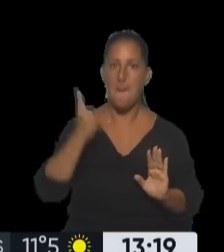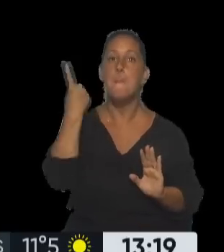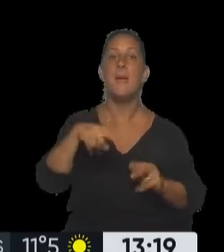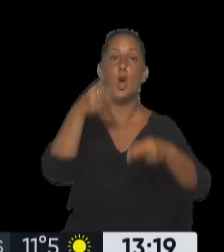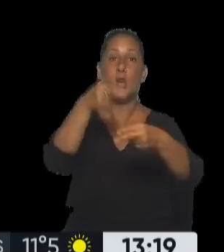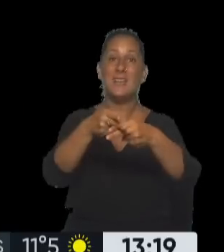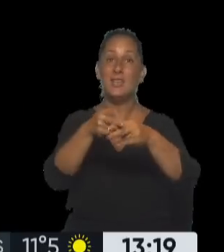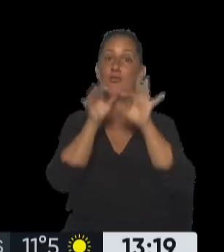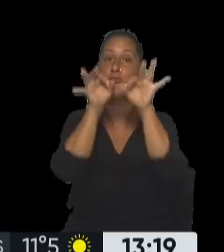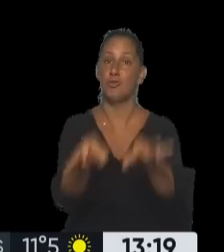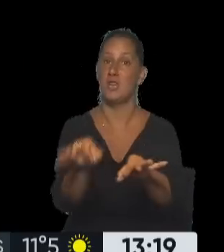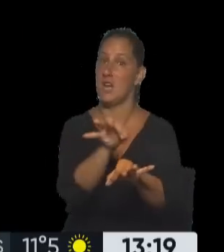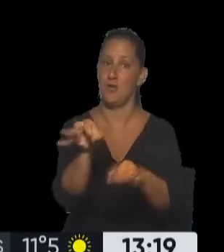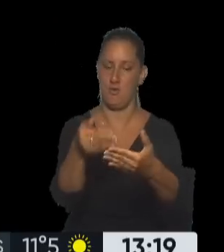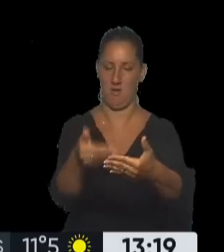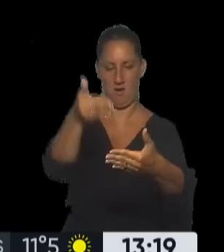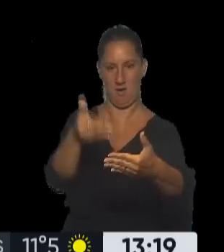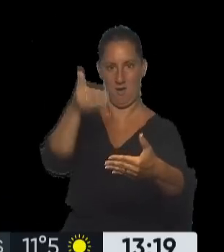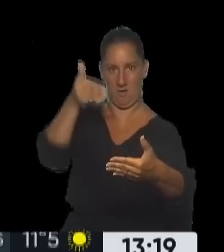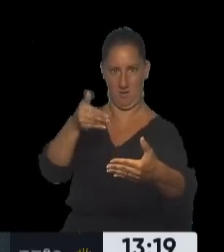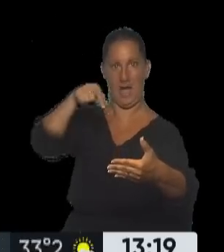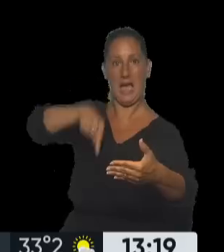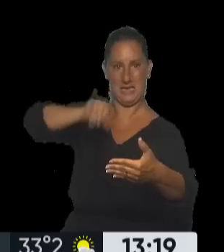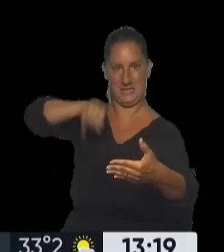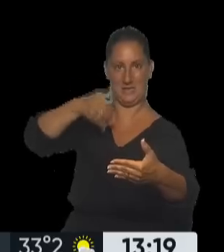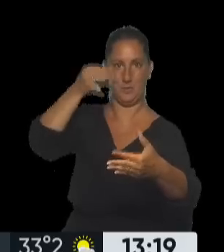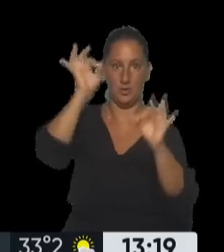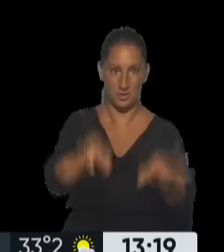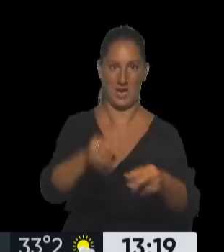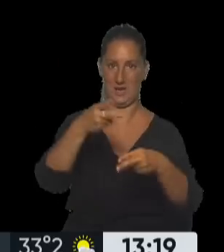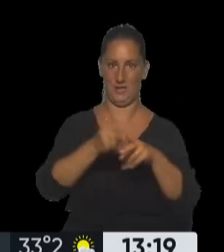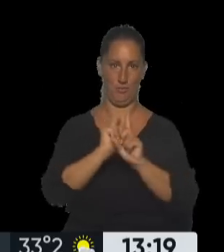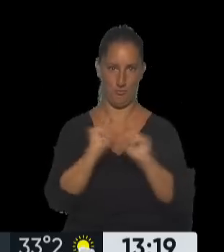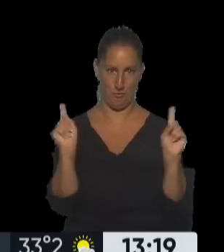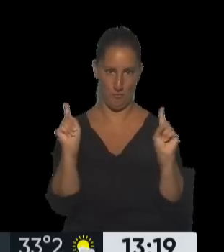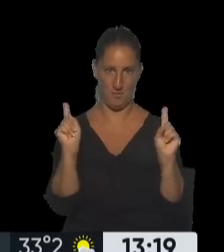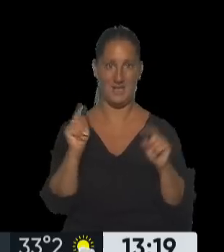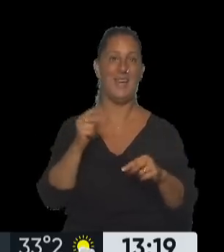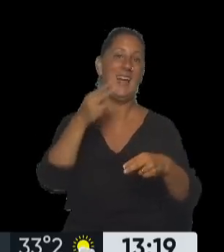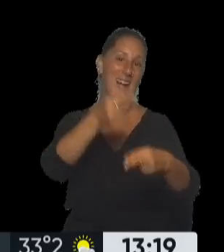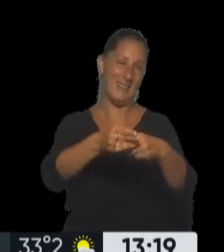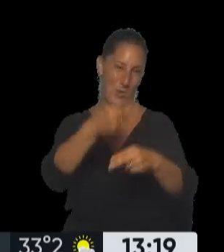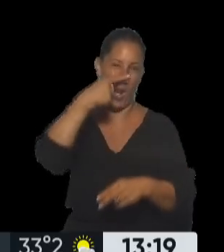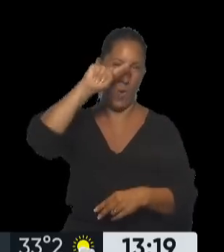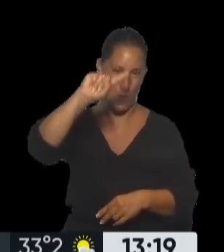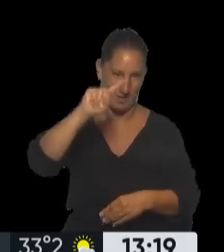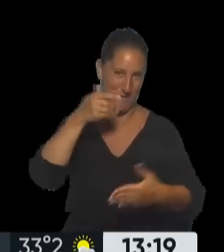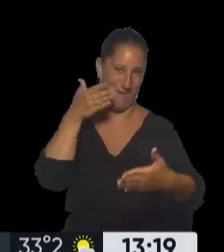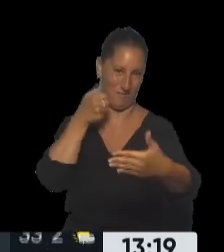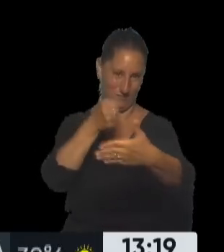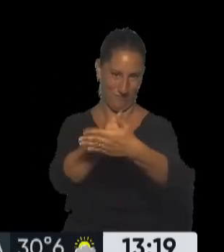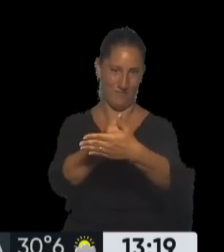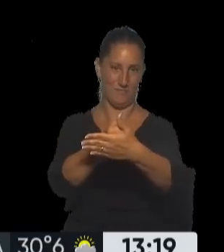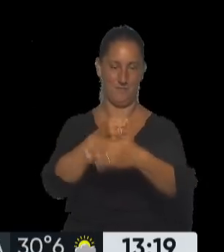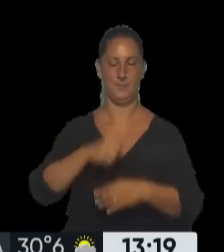las estaciones una o dos estaciones previas a la estación retiro que es la última que es la boca que está acá en